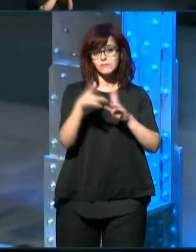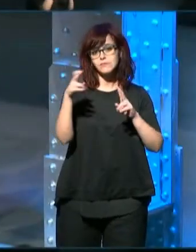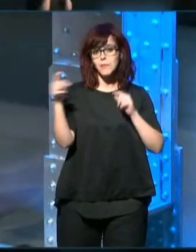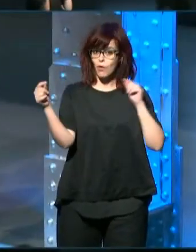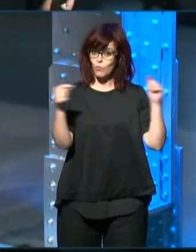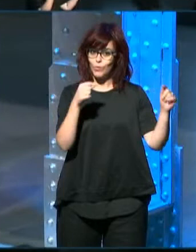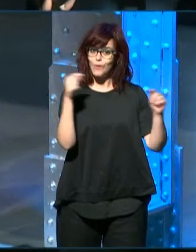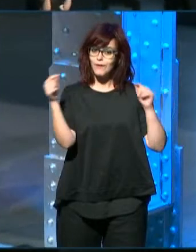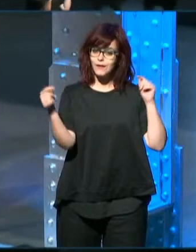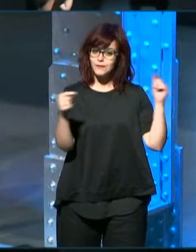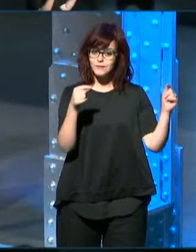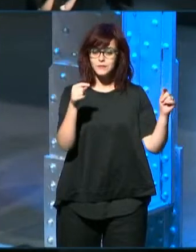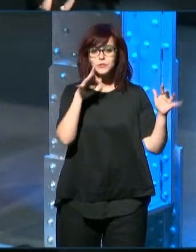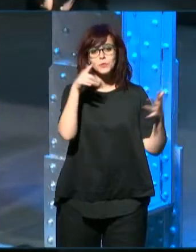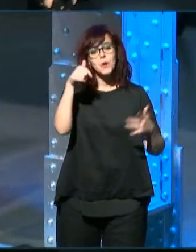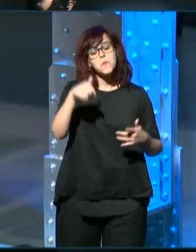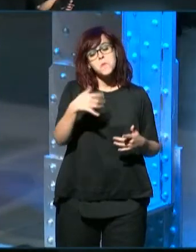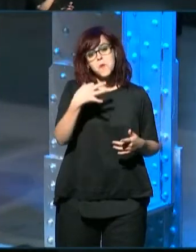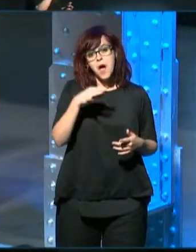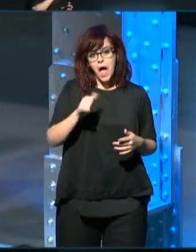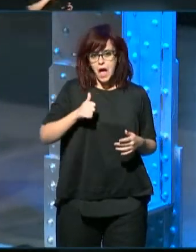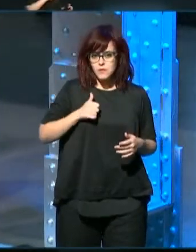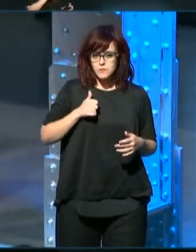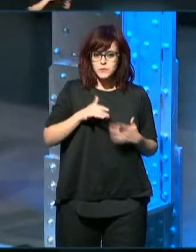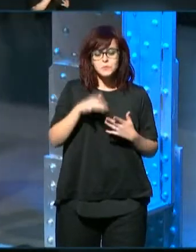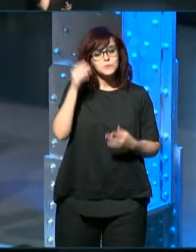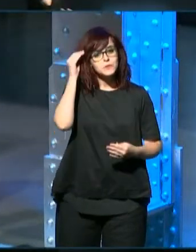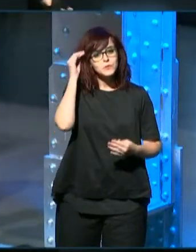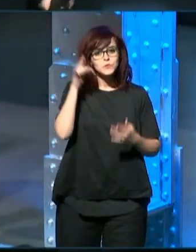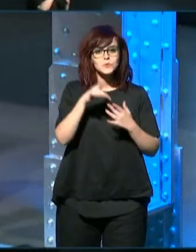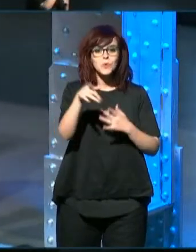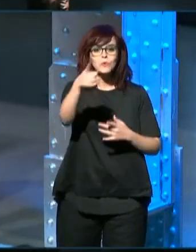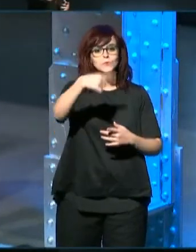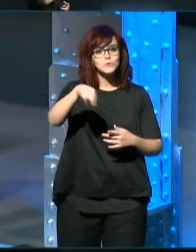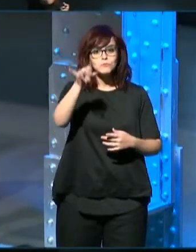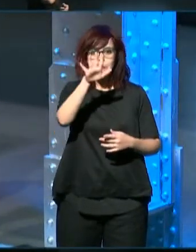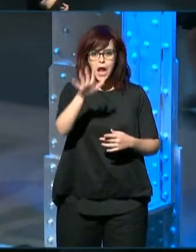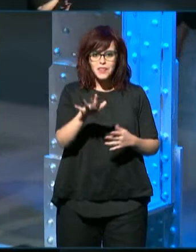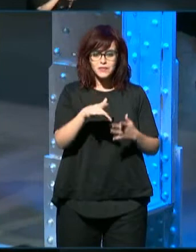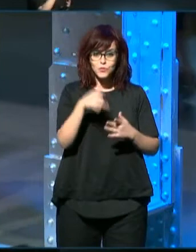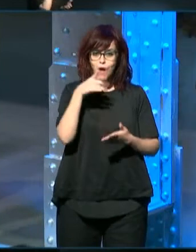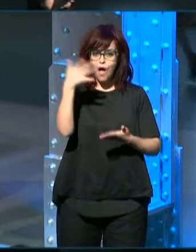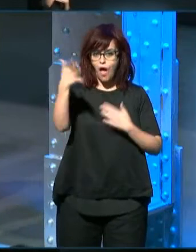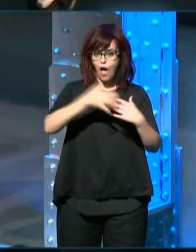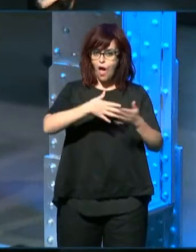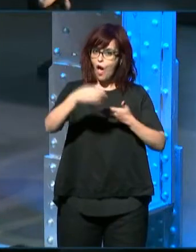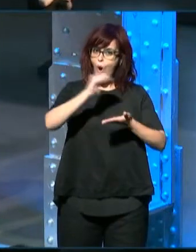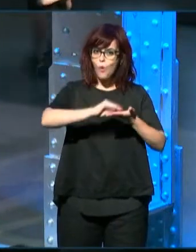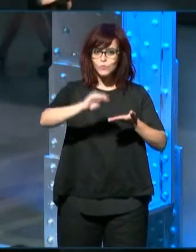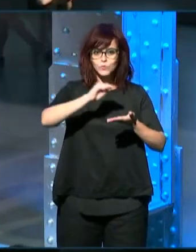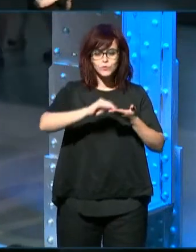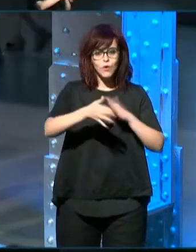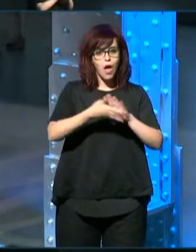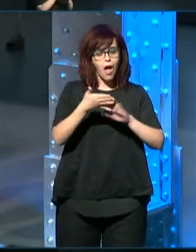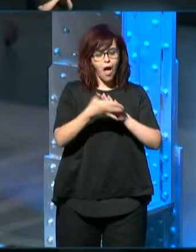coloquio. Y bueno, igual supongo que les habrá parecido, ¿no?, que todos estos autores hablan con